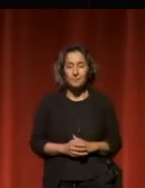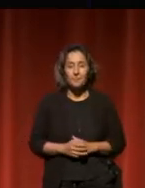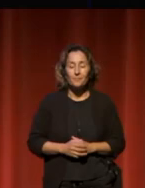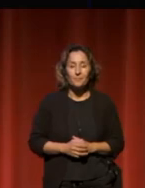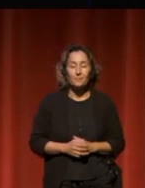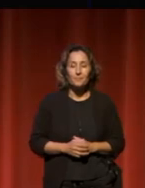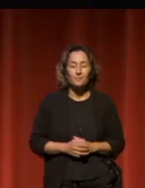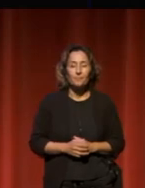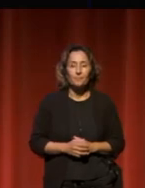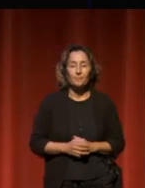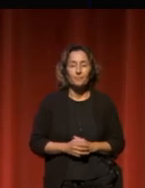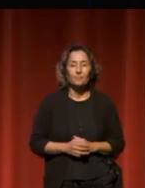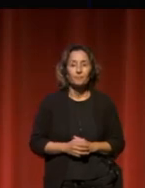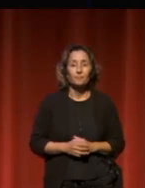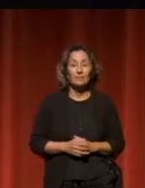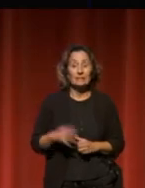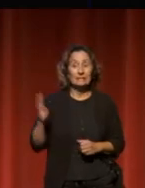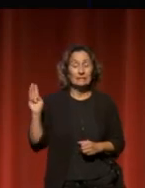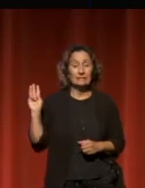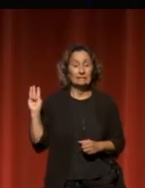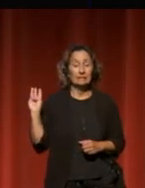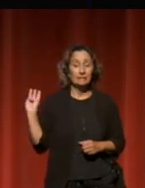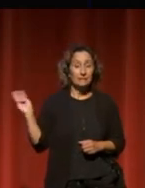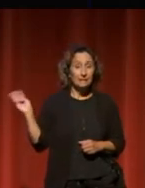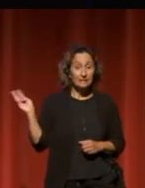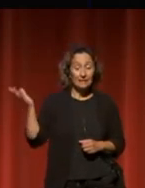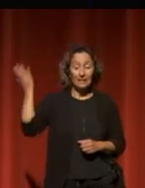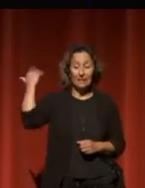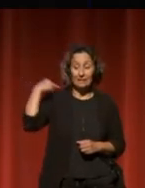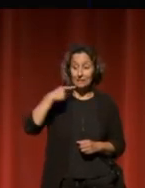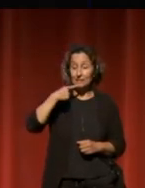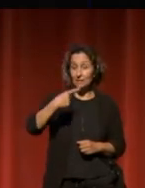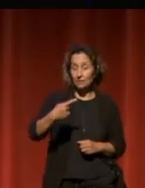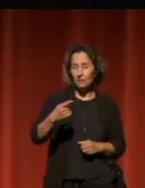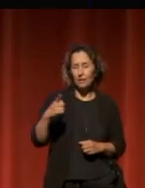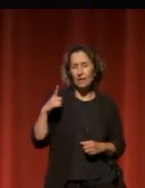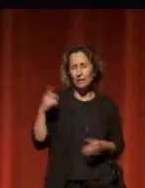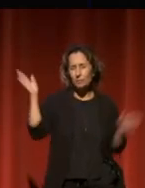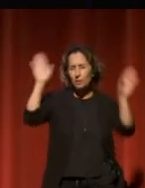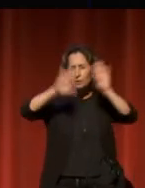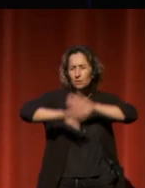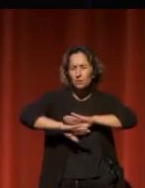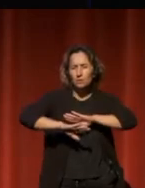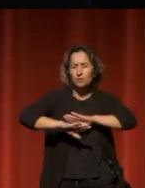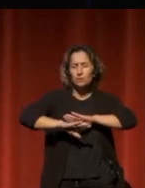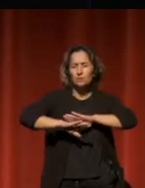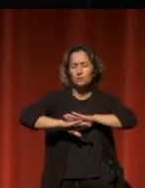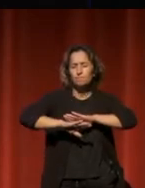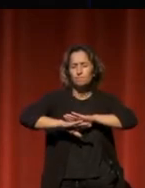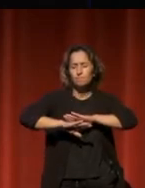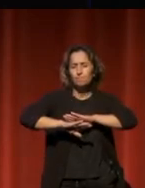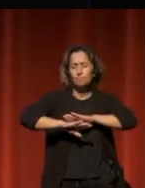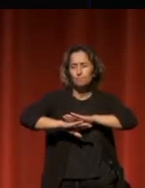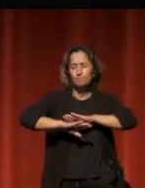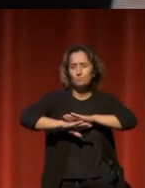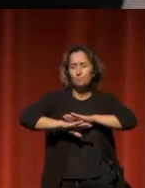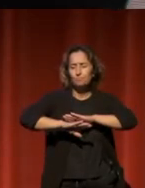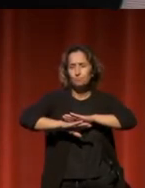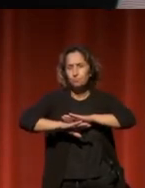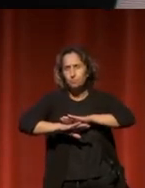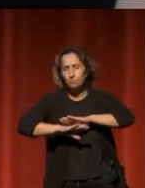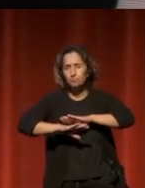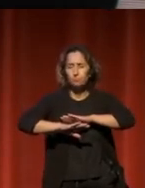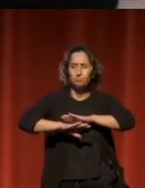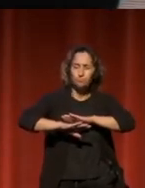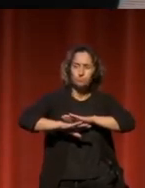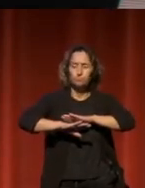por estos ponentes que tenemos aquí, que les he dicho anteriormente. Yo anoche, cuando estaba intentando, de alguna manera,